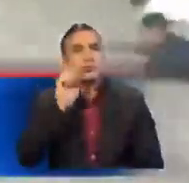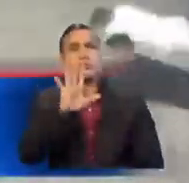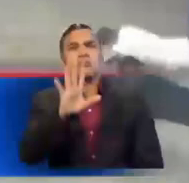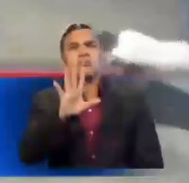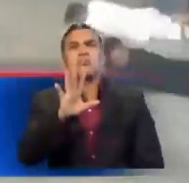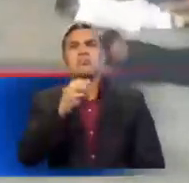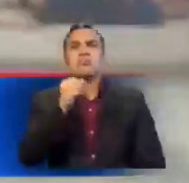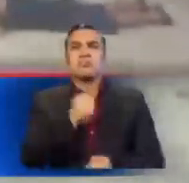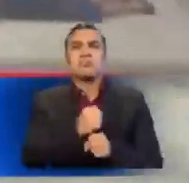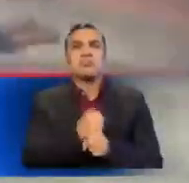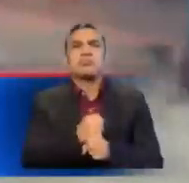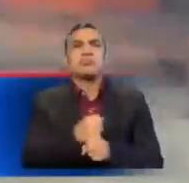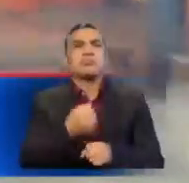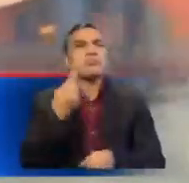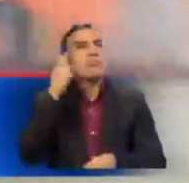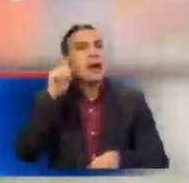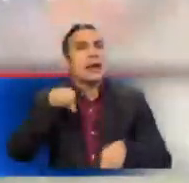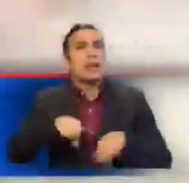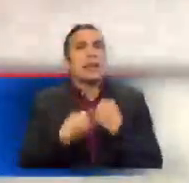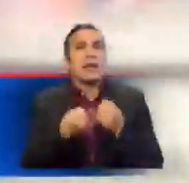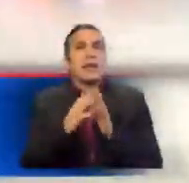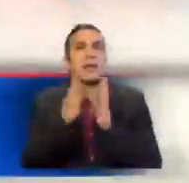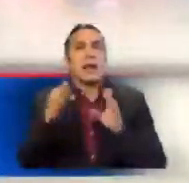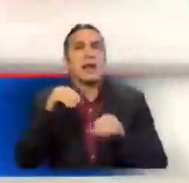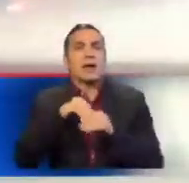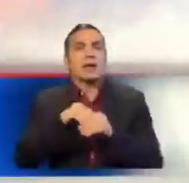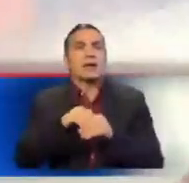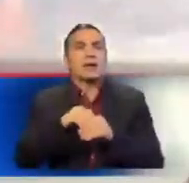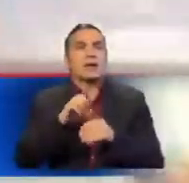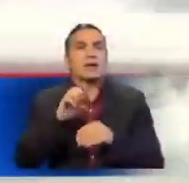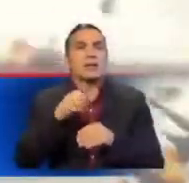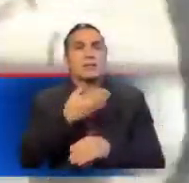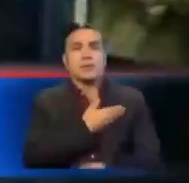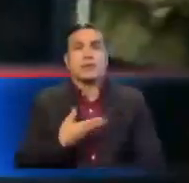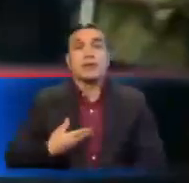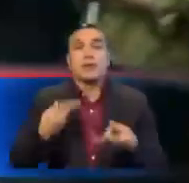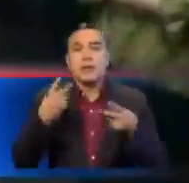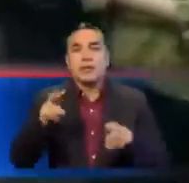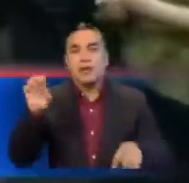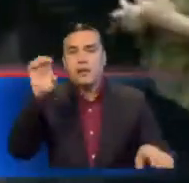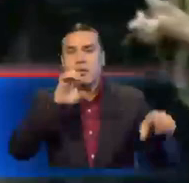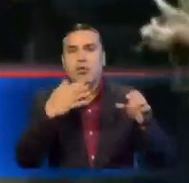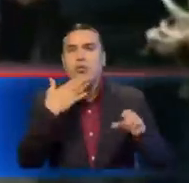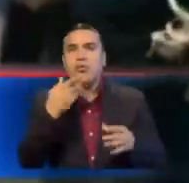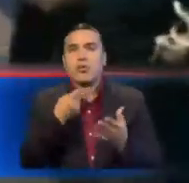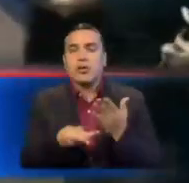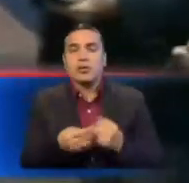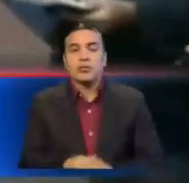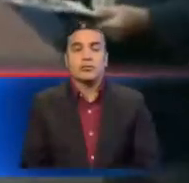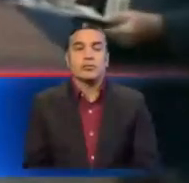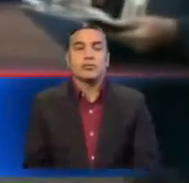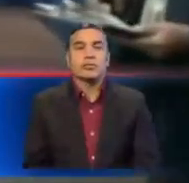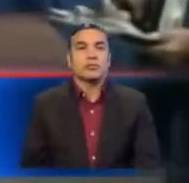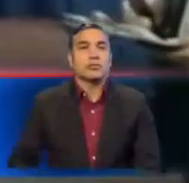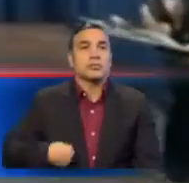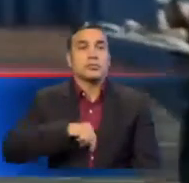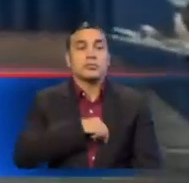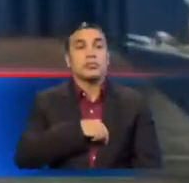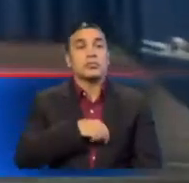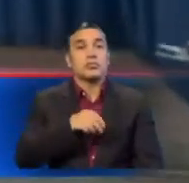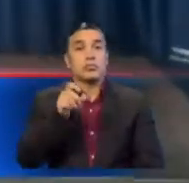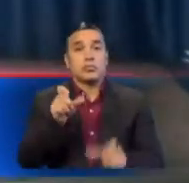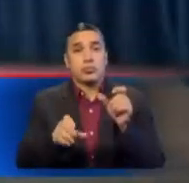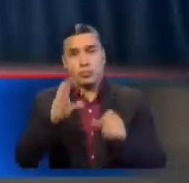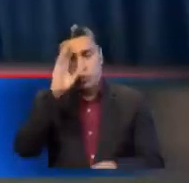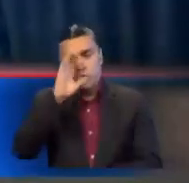una acción concertada y hacía una evaluación de los hechos. No tenemos funcionarios ni funcionarios